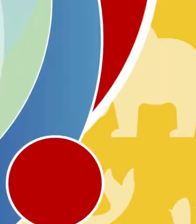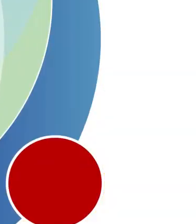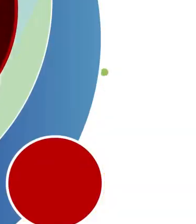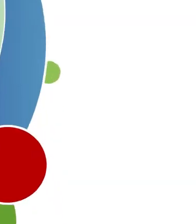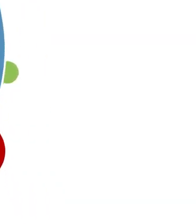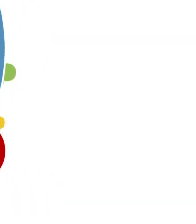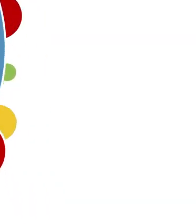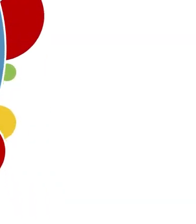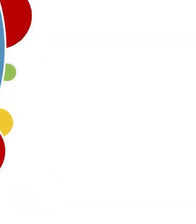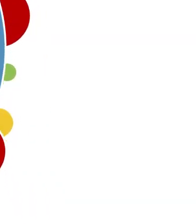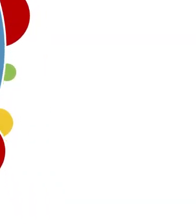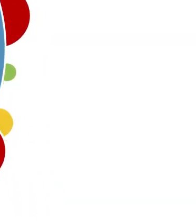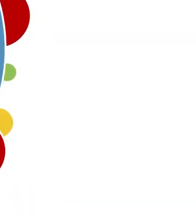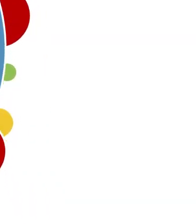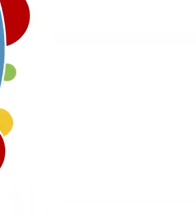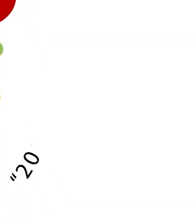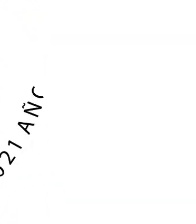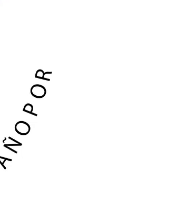Educa Bolivia